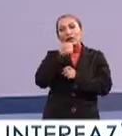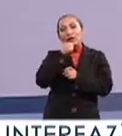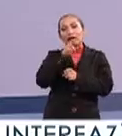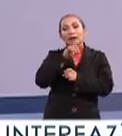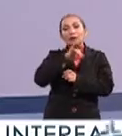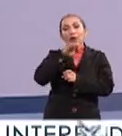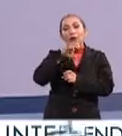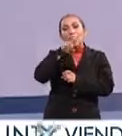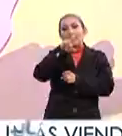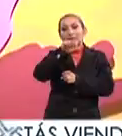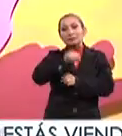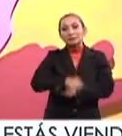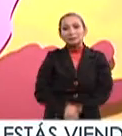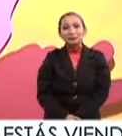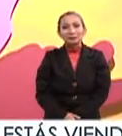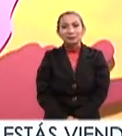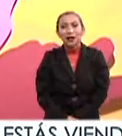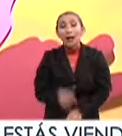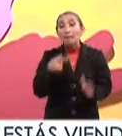Cuevas.